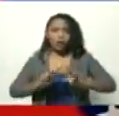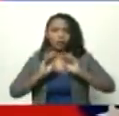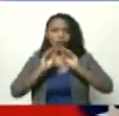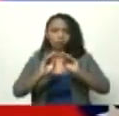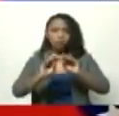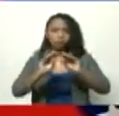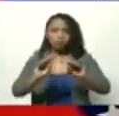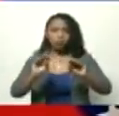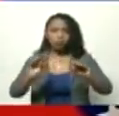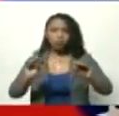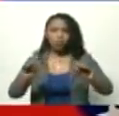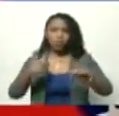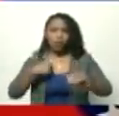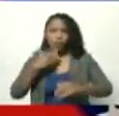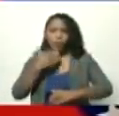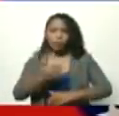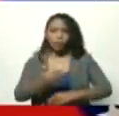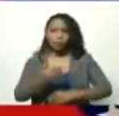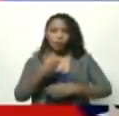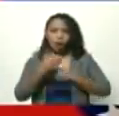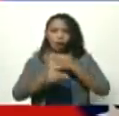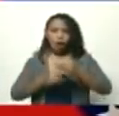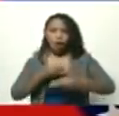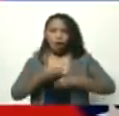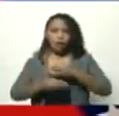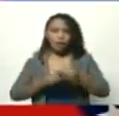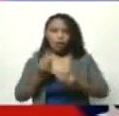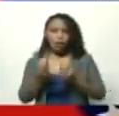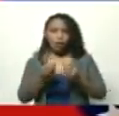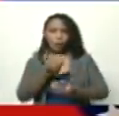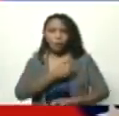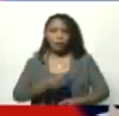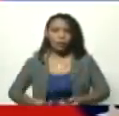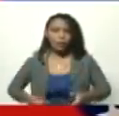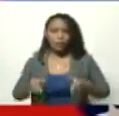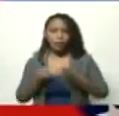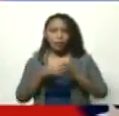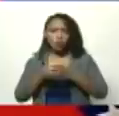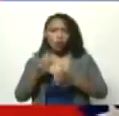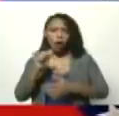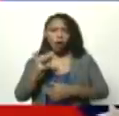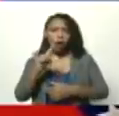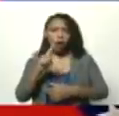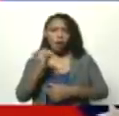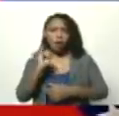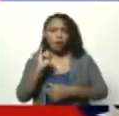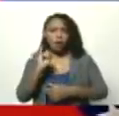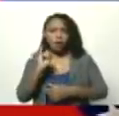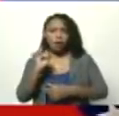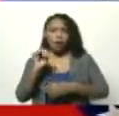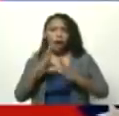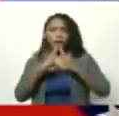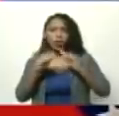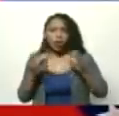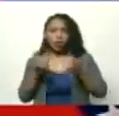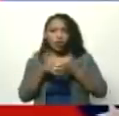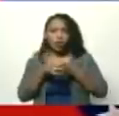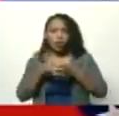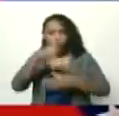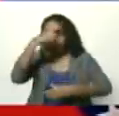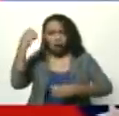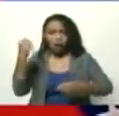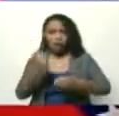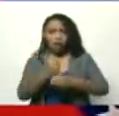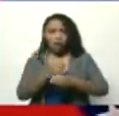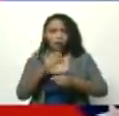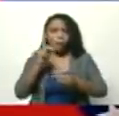Convocamos, y me permito convocar como presidente de la Comisión Alí Rodríguez Jaraque, a toda la clase trabajadora petrolera.